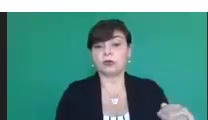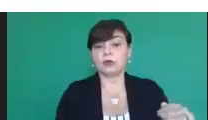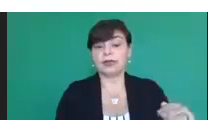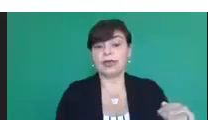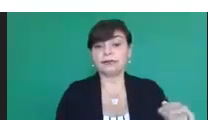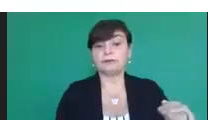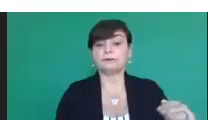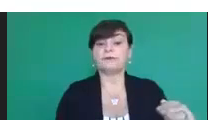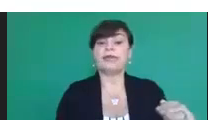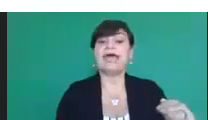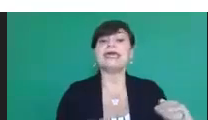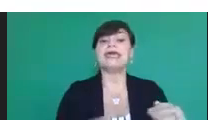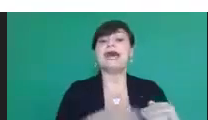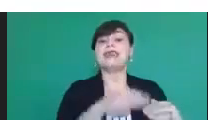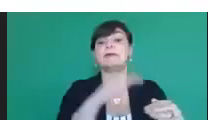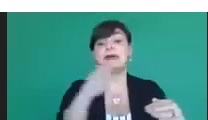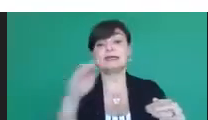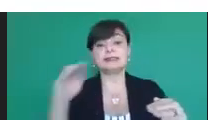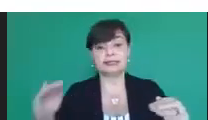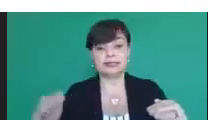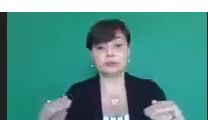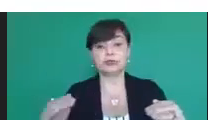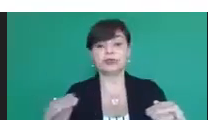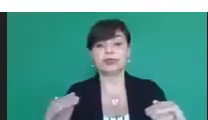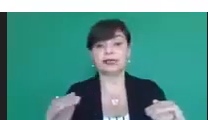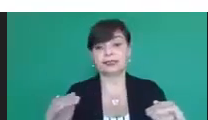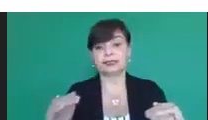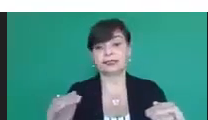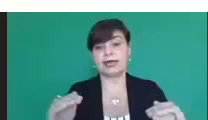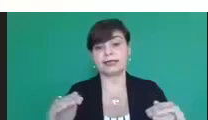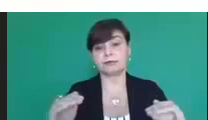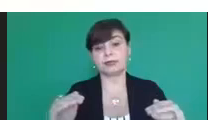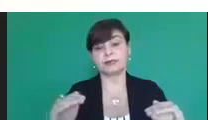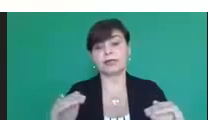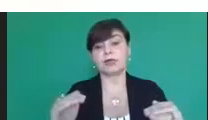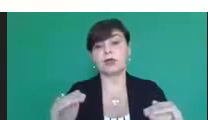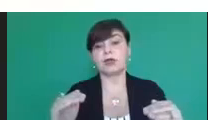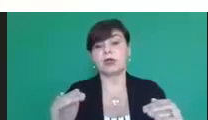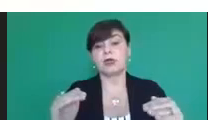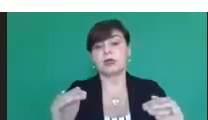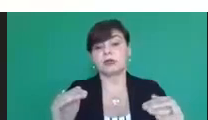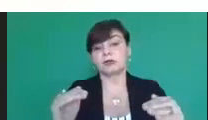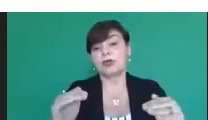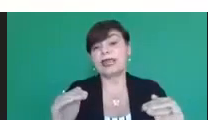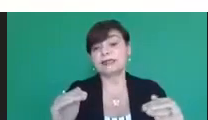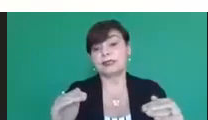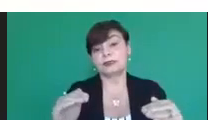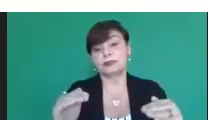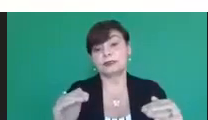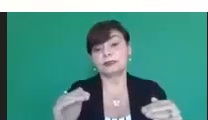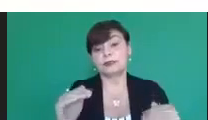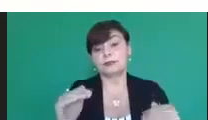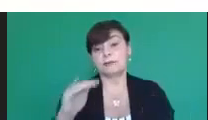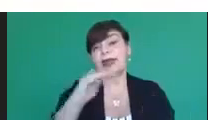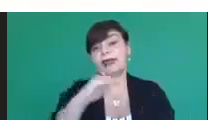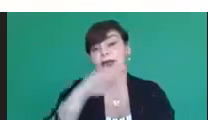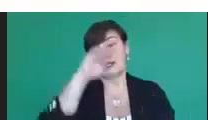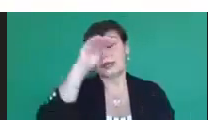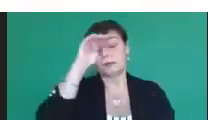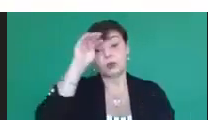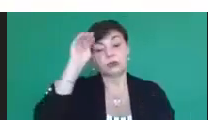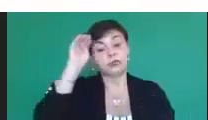inocuidad y además demostrar que se han implementado todas las acciones para